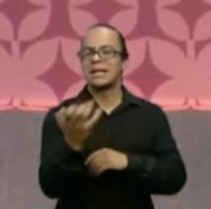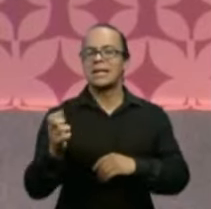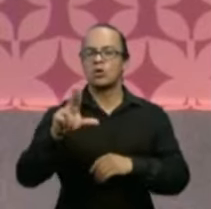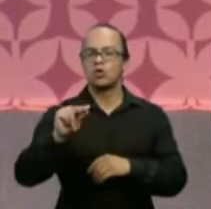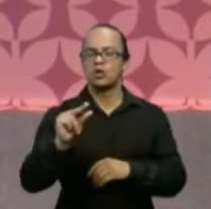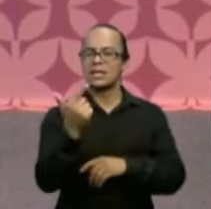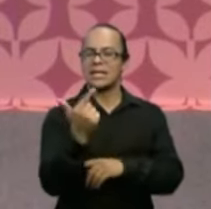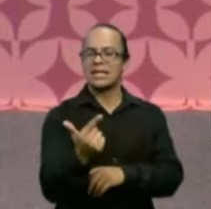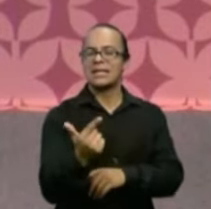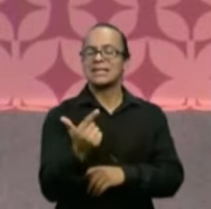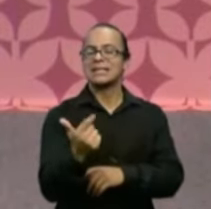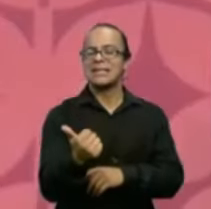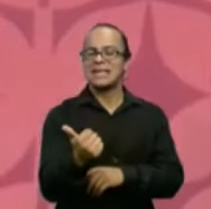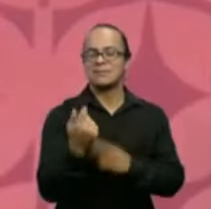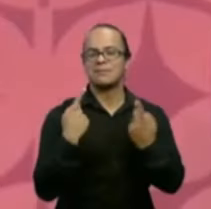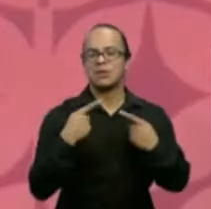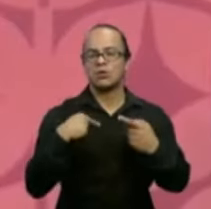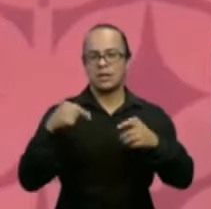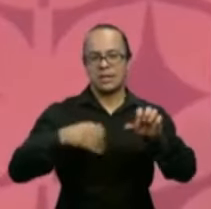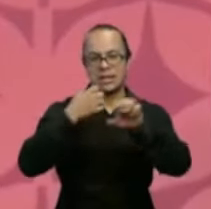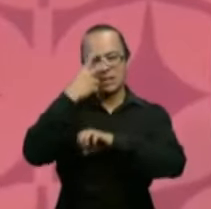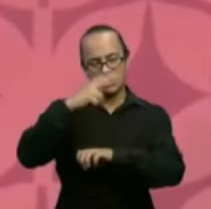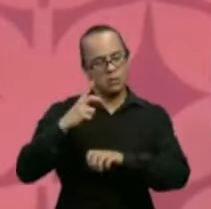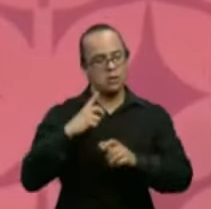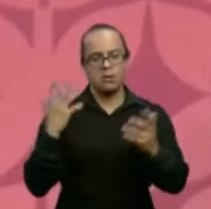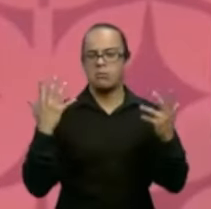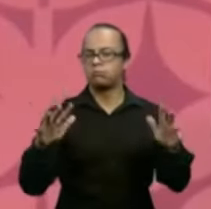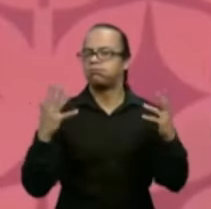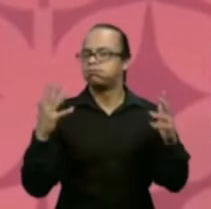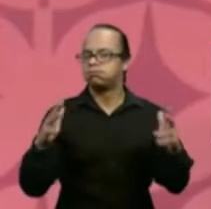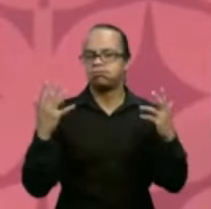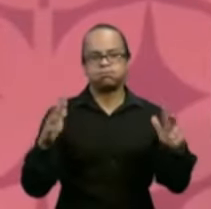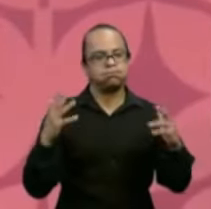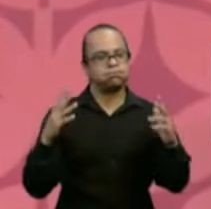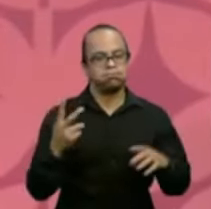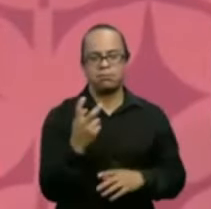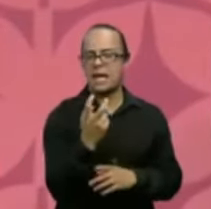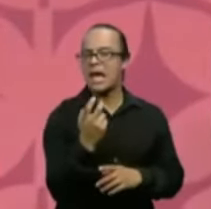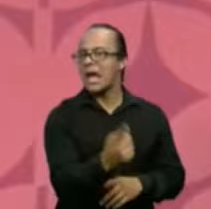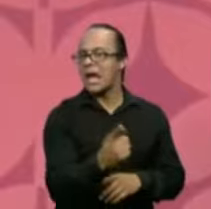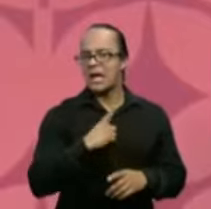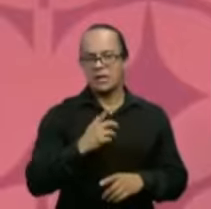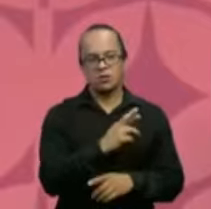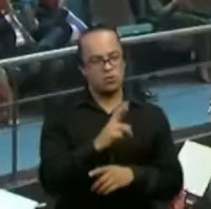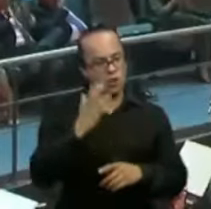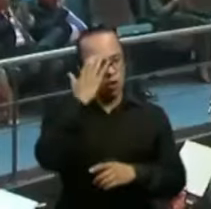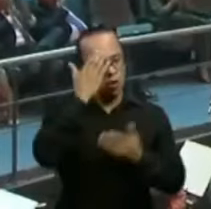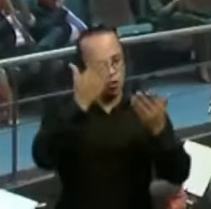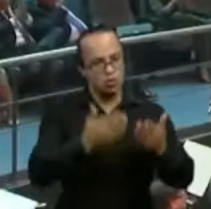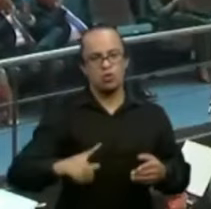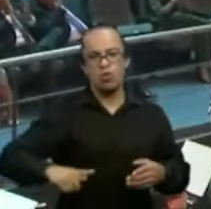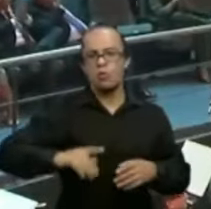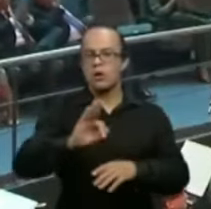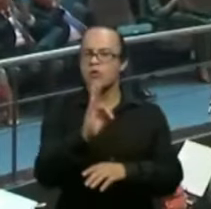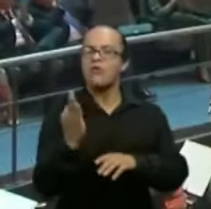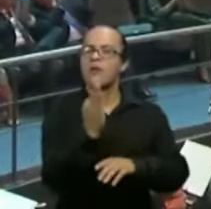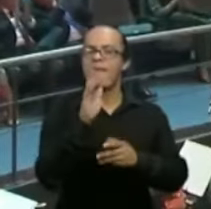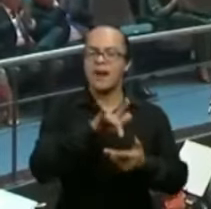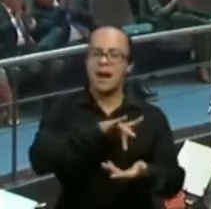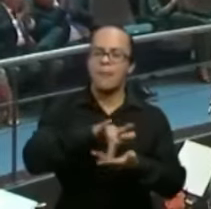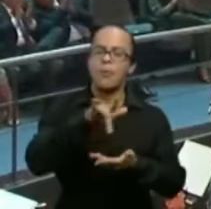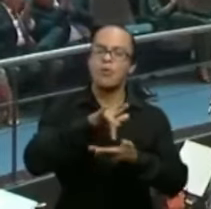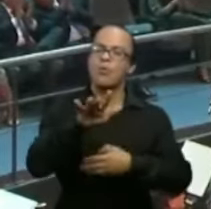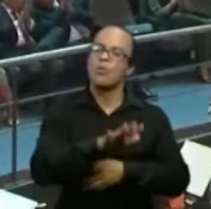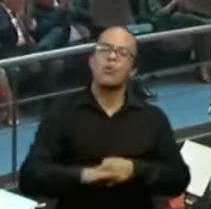1,314,586 mexiquenses. Un aplauso y un reconocimiento a ese esfuerzo que hace nuestro Gobierno federal por apoyar